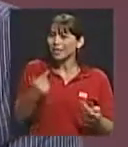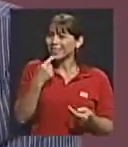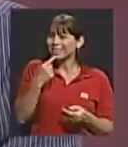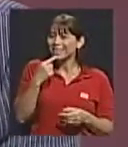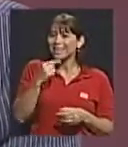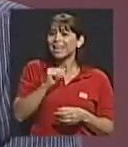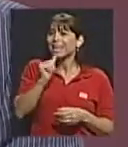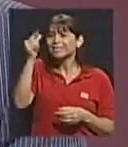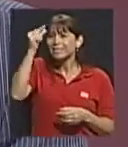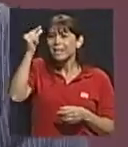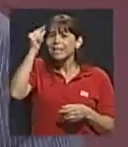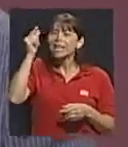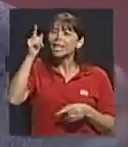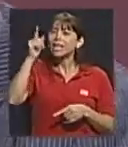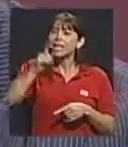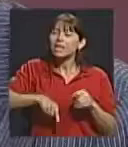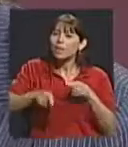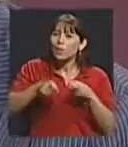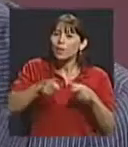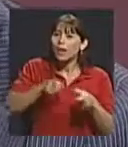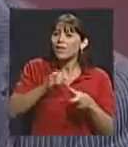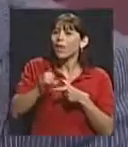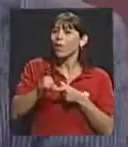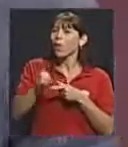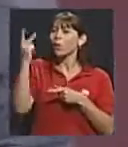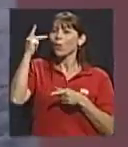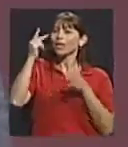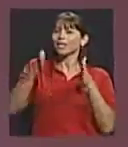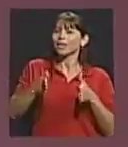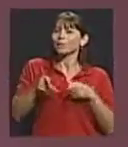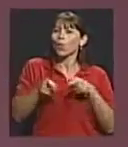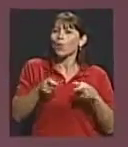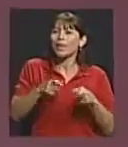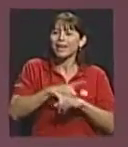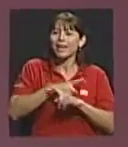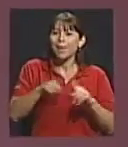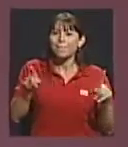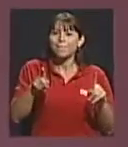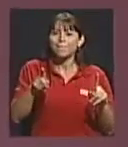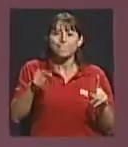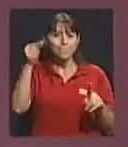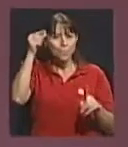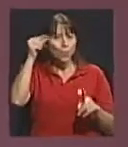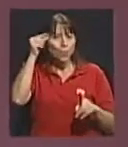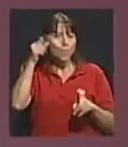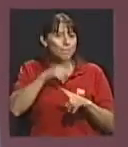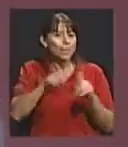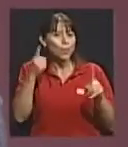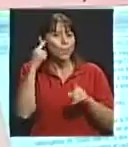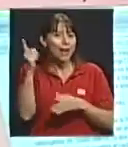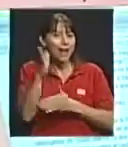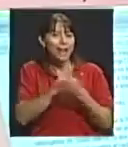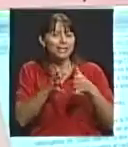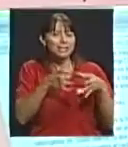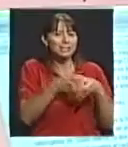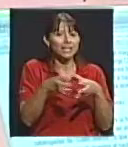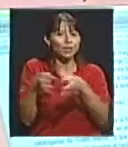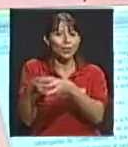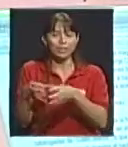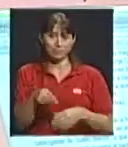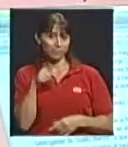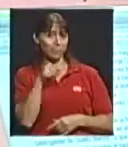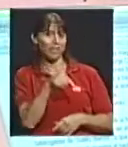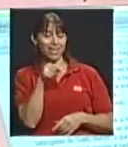ingobernable o ellos gobiernan más bien pero para ciertos sectores esa Esa es la hipótesis que que